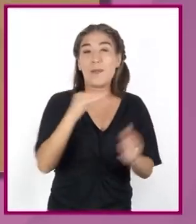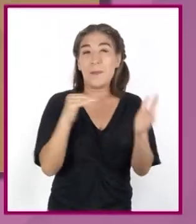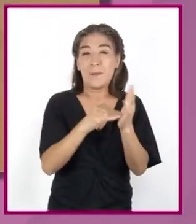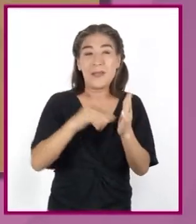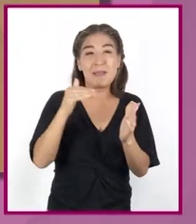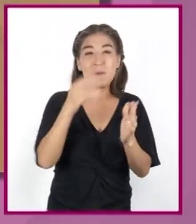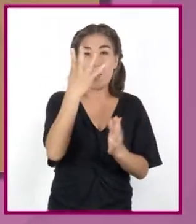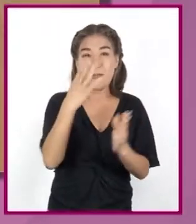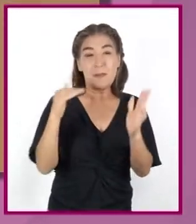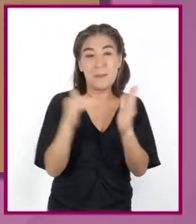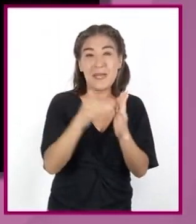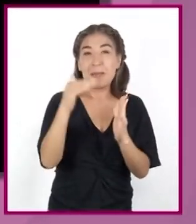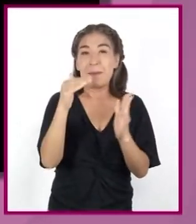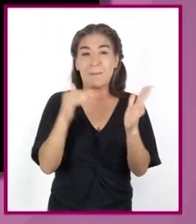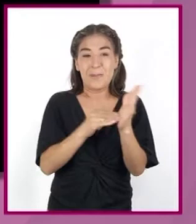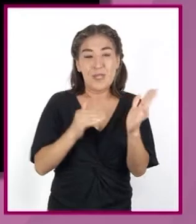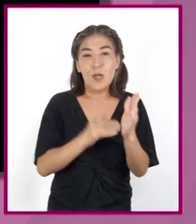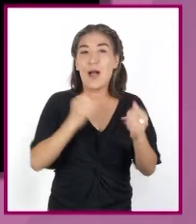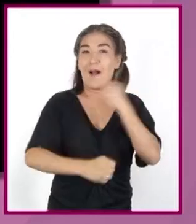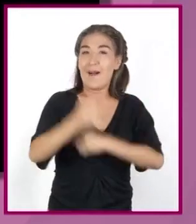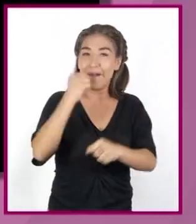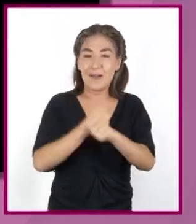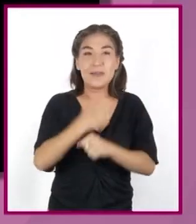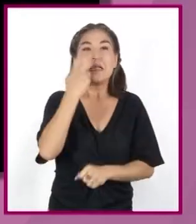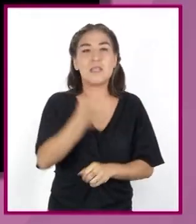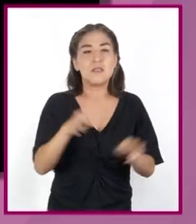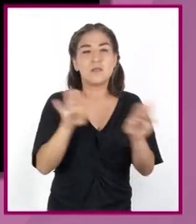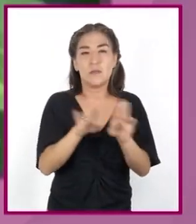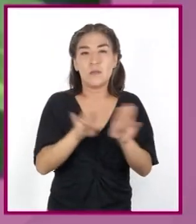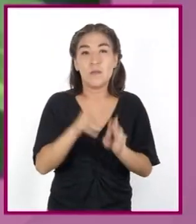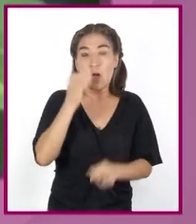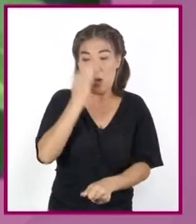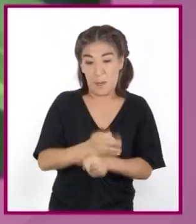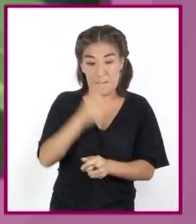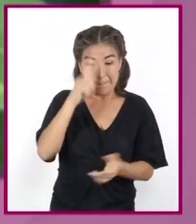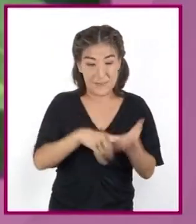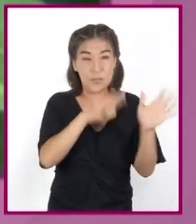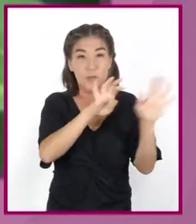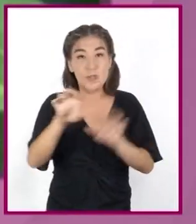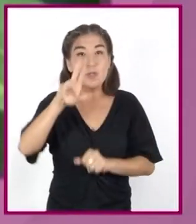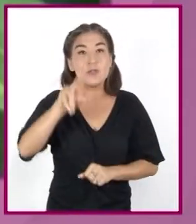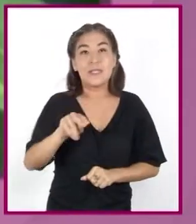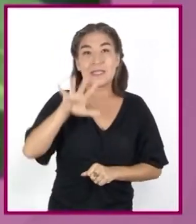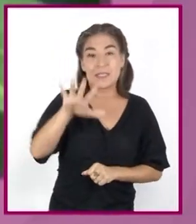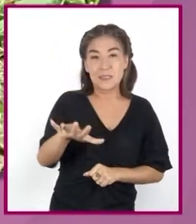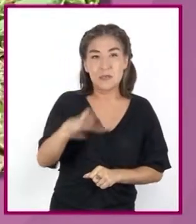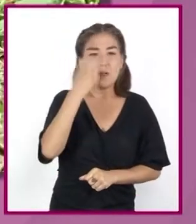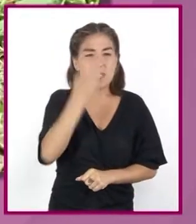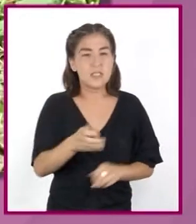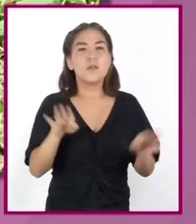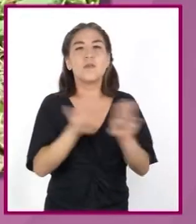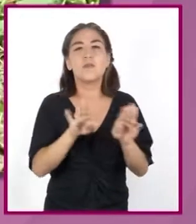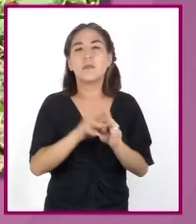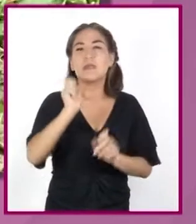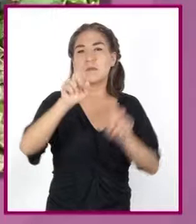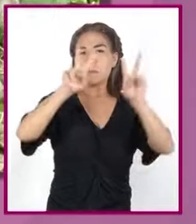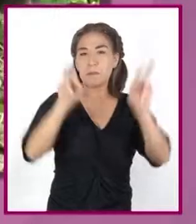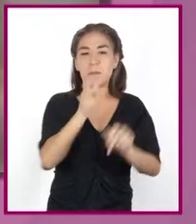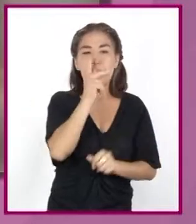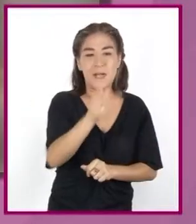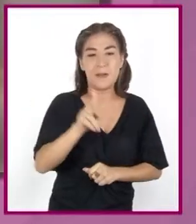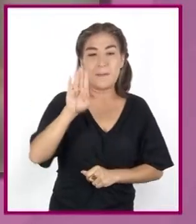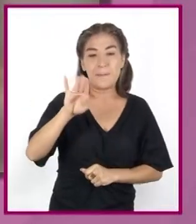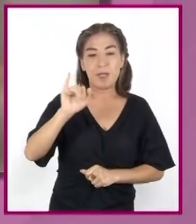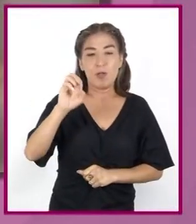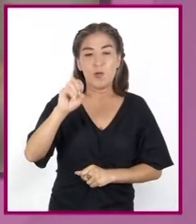millones de años apareció la vida en la Tierra. Sin embargo, es apenas en 1985 que se acuña la palabra